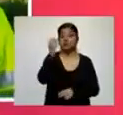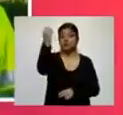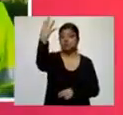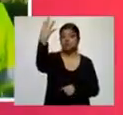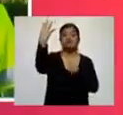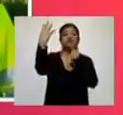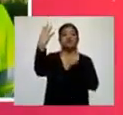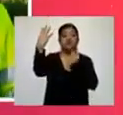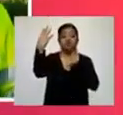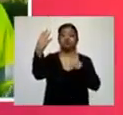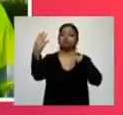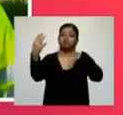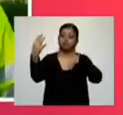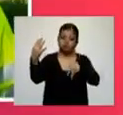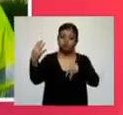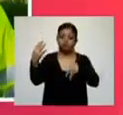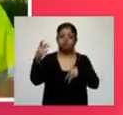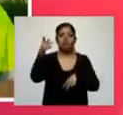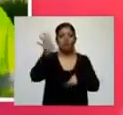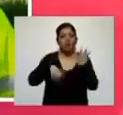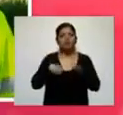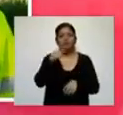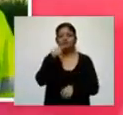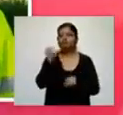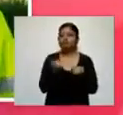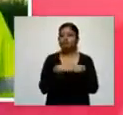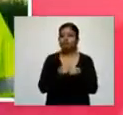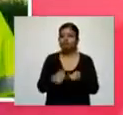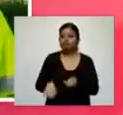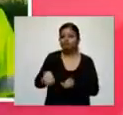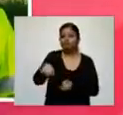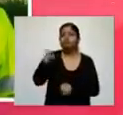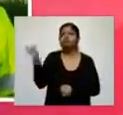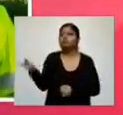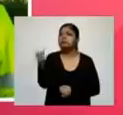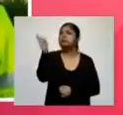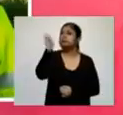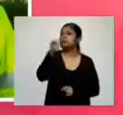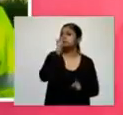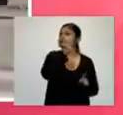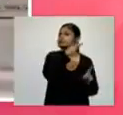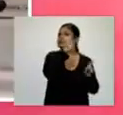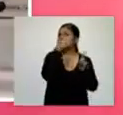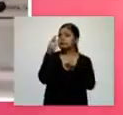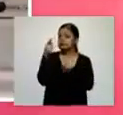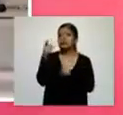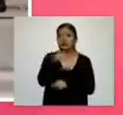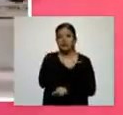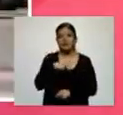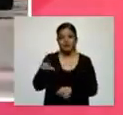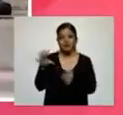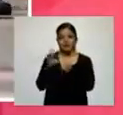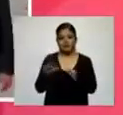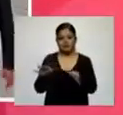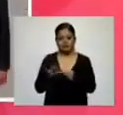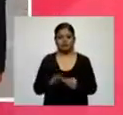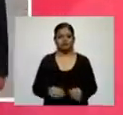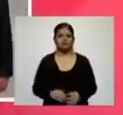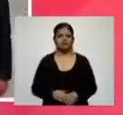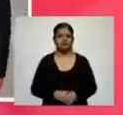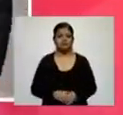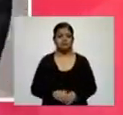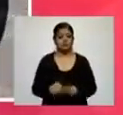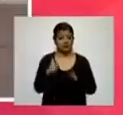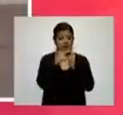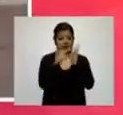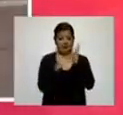podemos parar, y ya ellos van preguntando, inclusive a medida que van creciendo van preguntando y así mismo lo van asimilando. Como norma